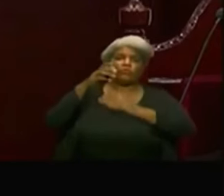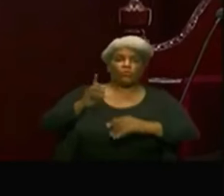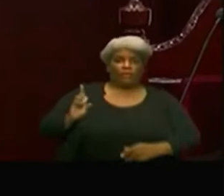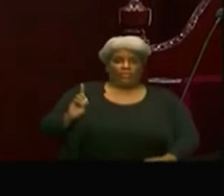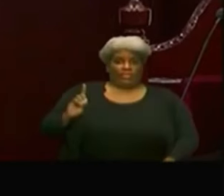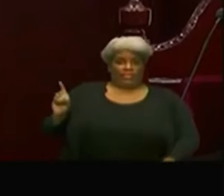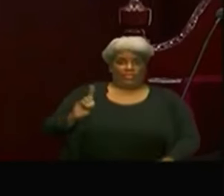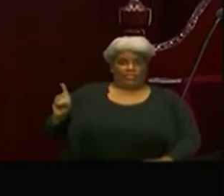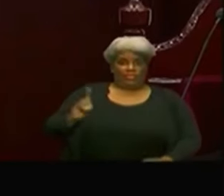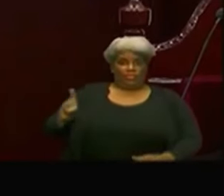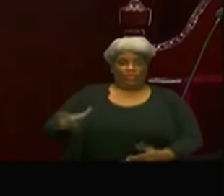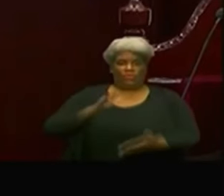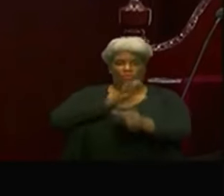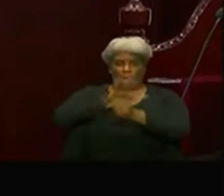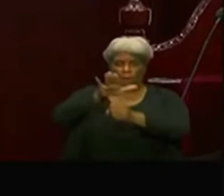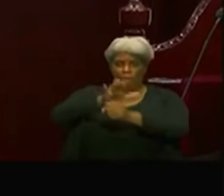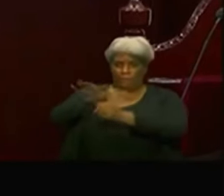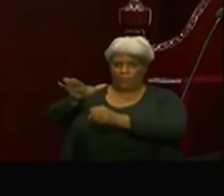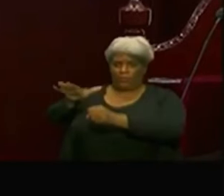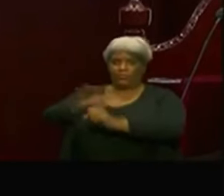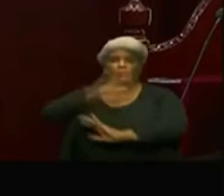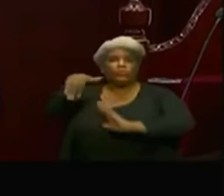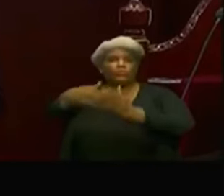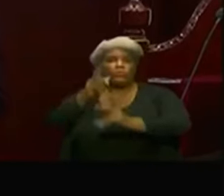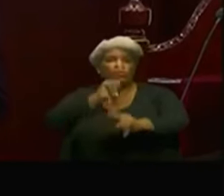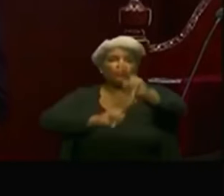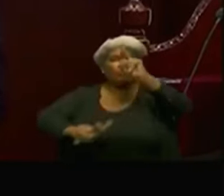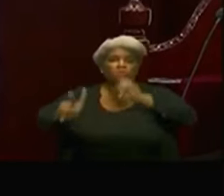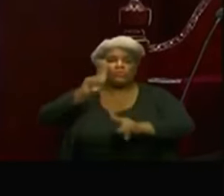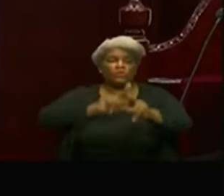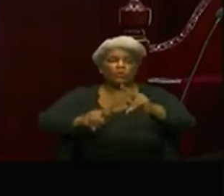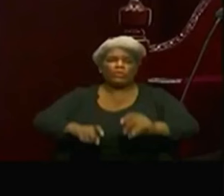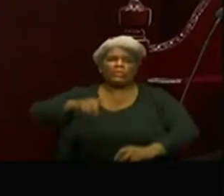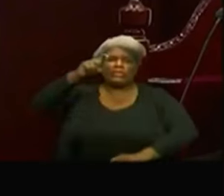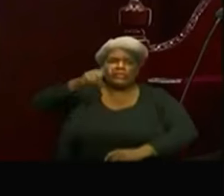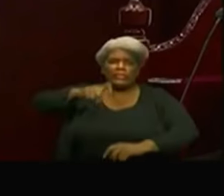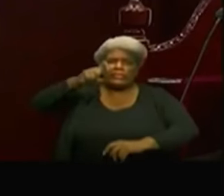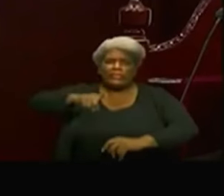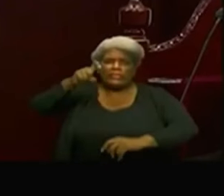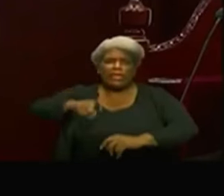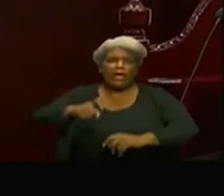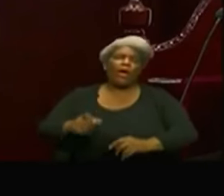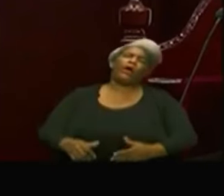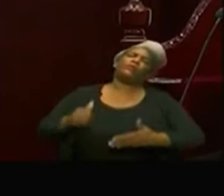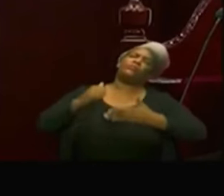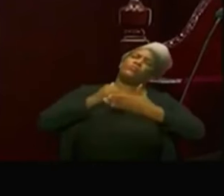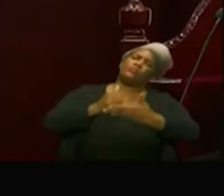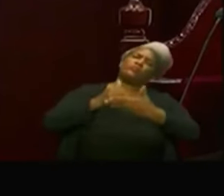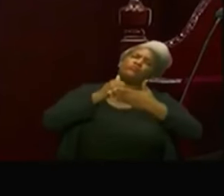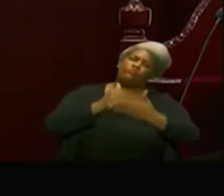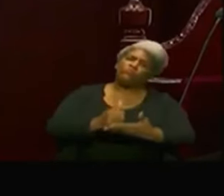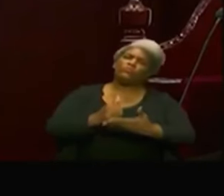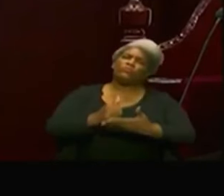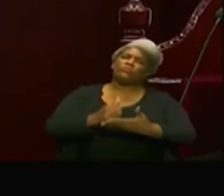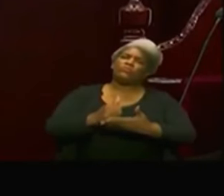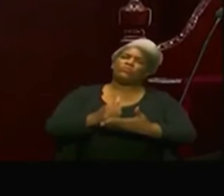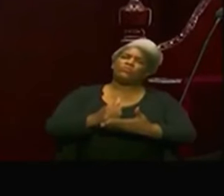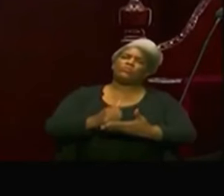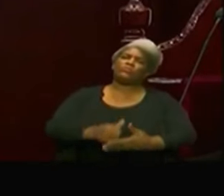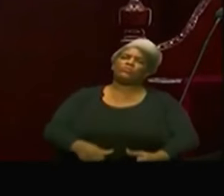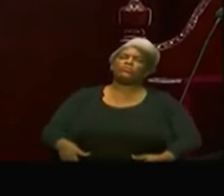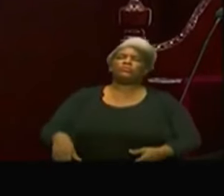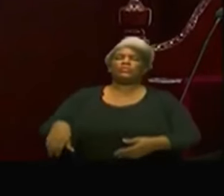capaz de responder a las necesidades de los ciudadanos. Con el arrojo de Mella, evitando que el desaliento nos